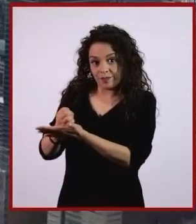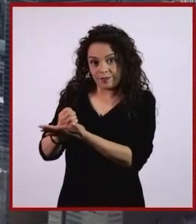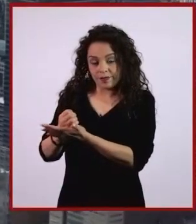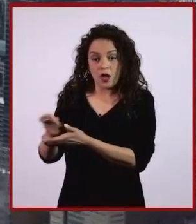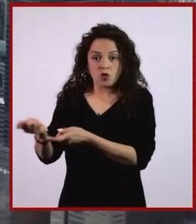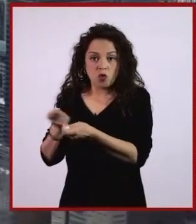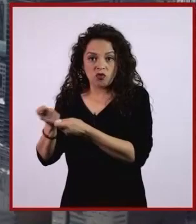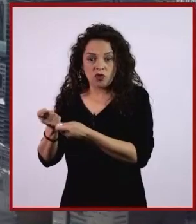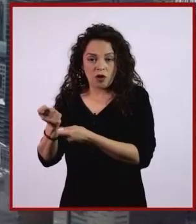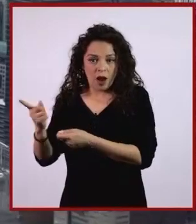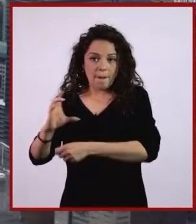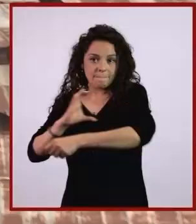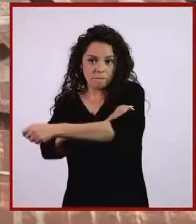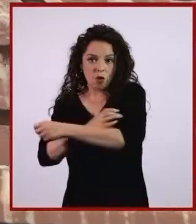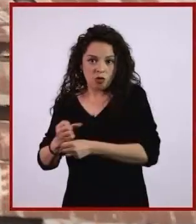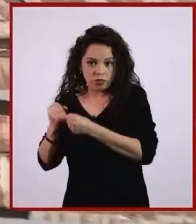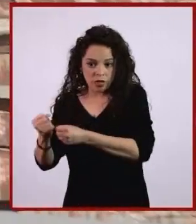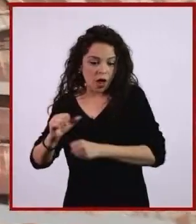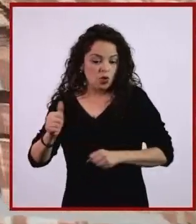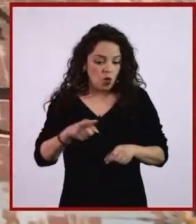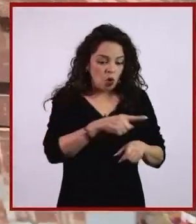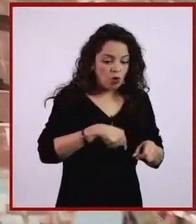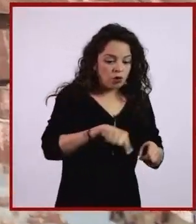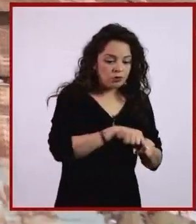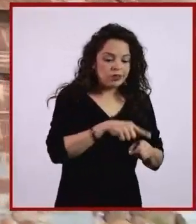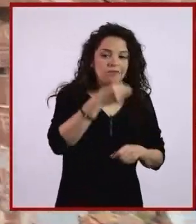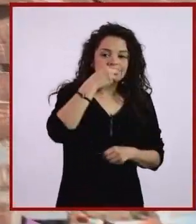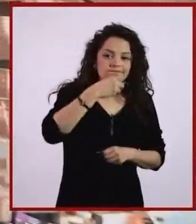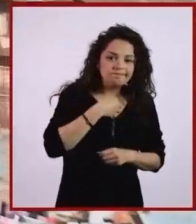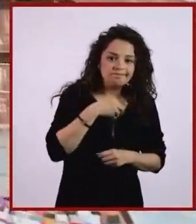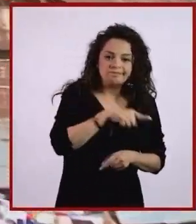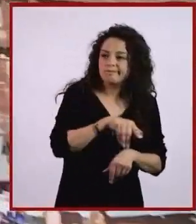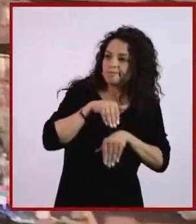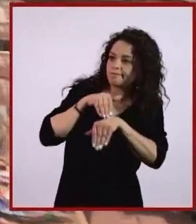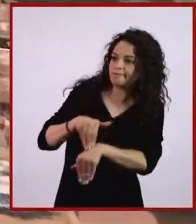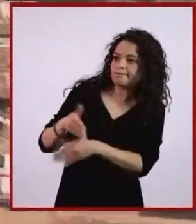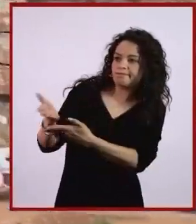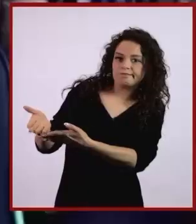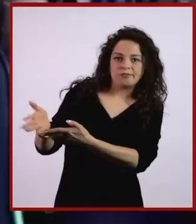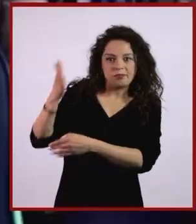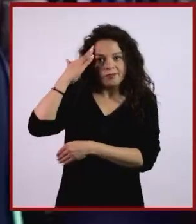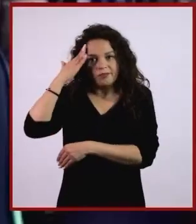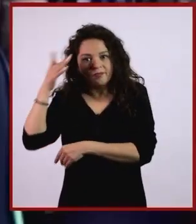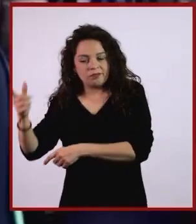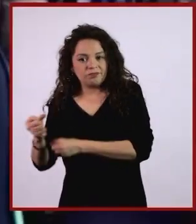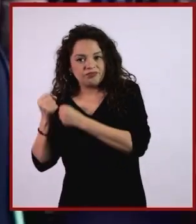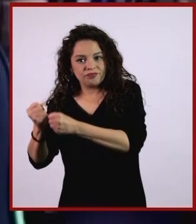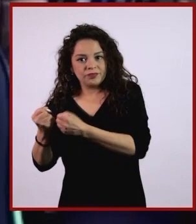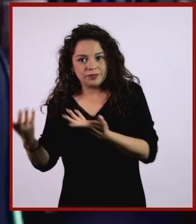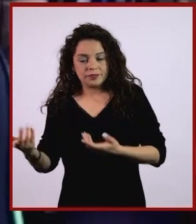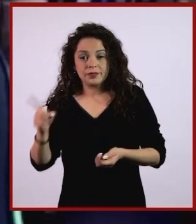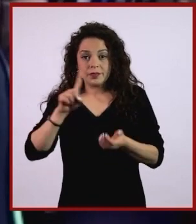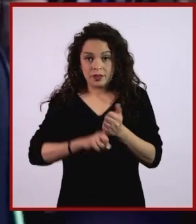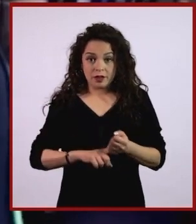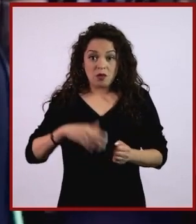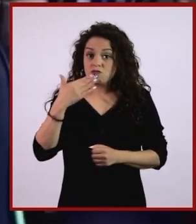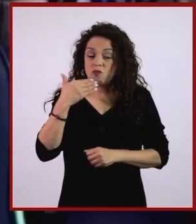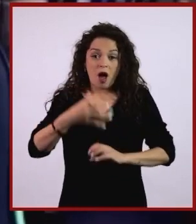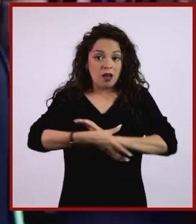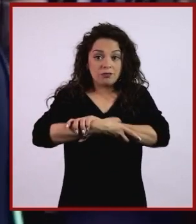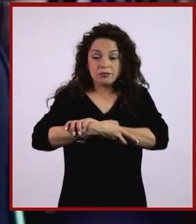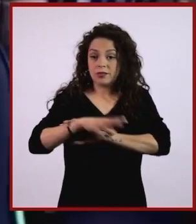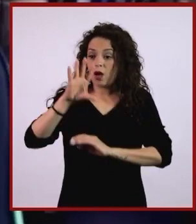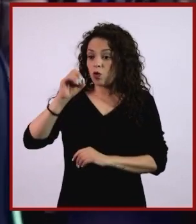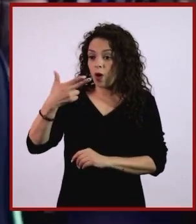riqueza, y que controlaba el poder también, y había clases dominadas que se enfrentaban a la clase dominante. Entonces, uh-huh, en vez de que hubiera cohesión social, como